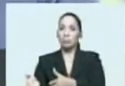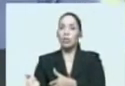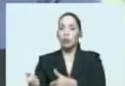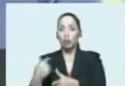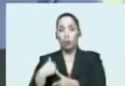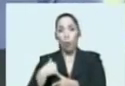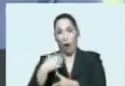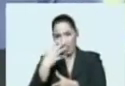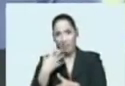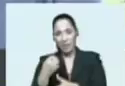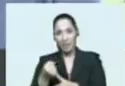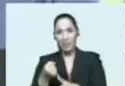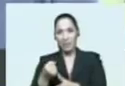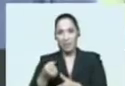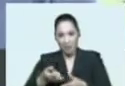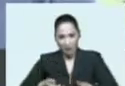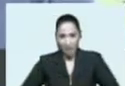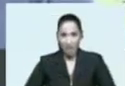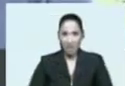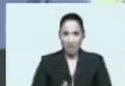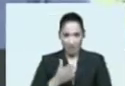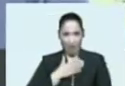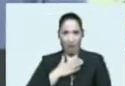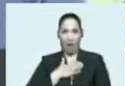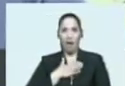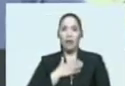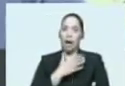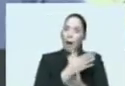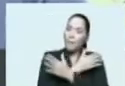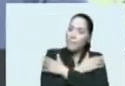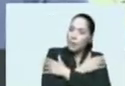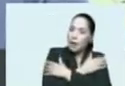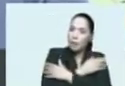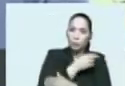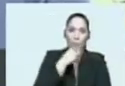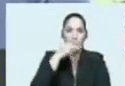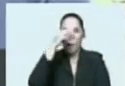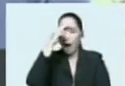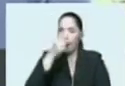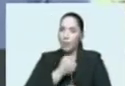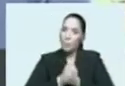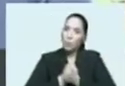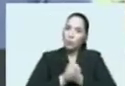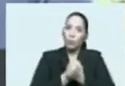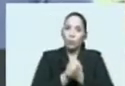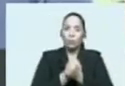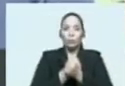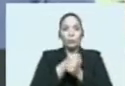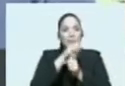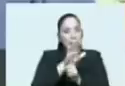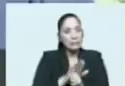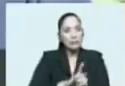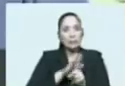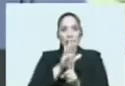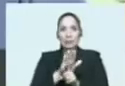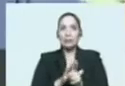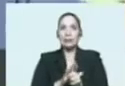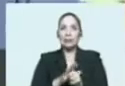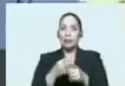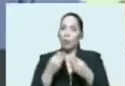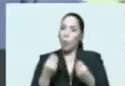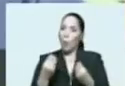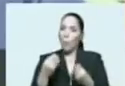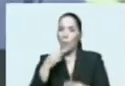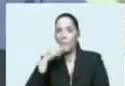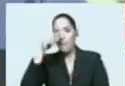que era una enseñanza también como abrazó un padre amoroso como abrazó un padre tierno que eso era jorge rodríguez el